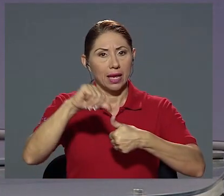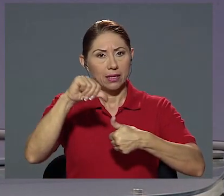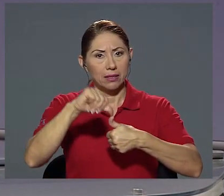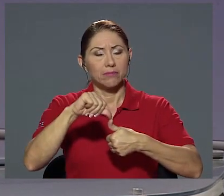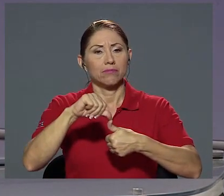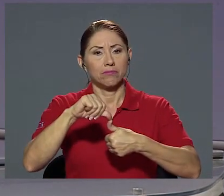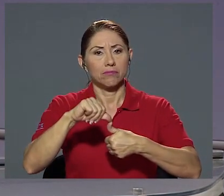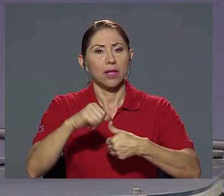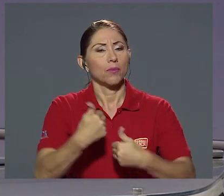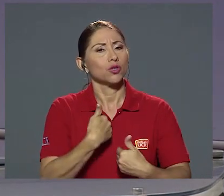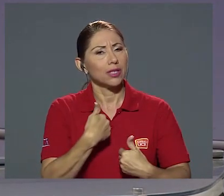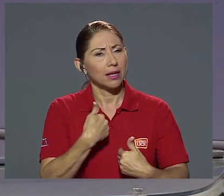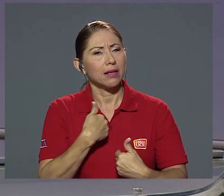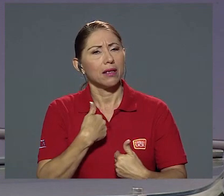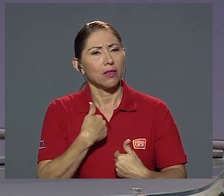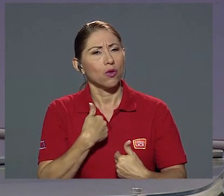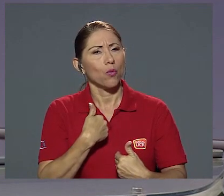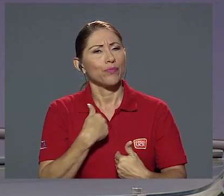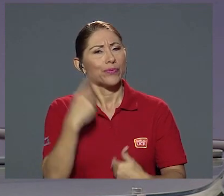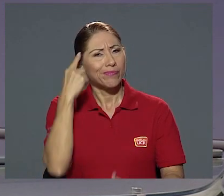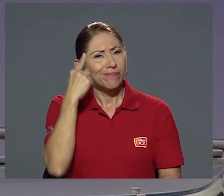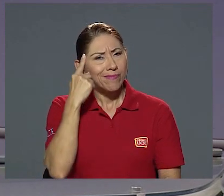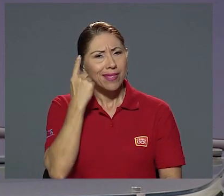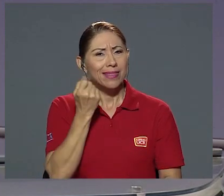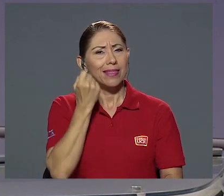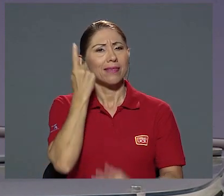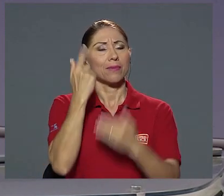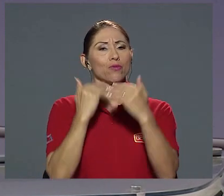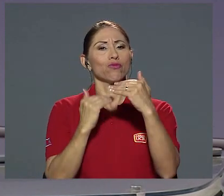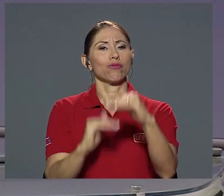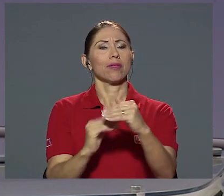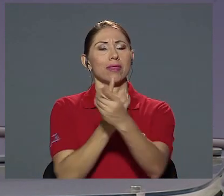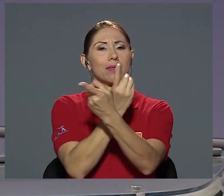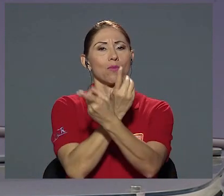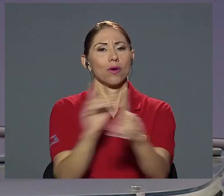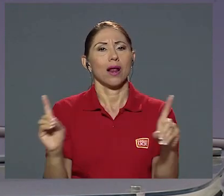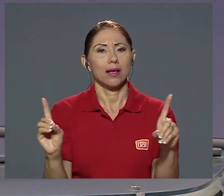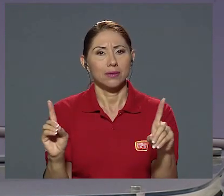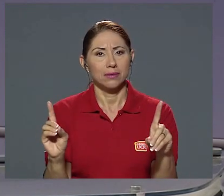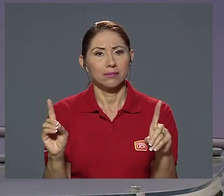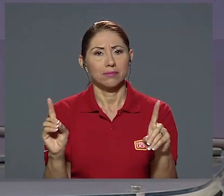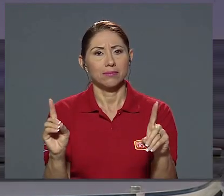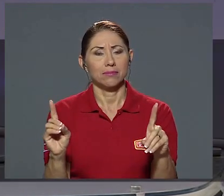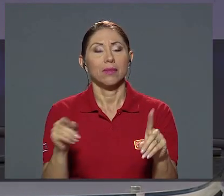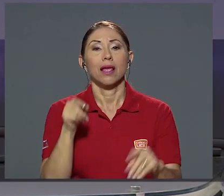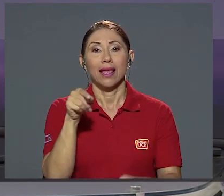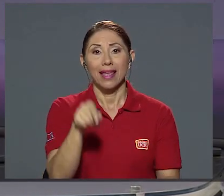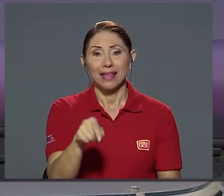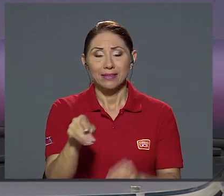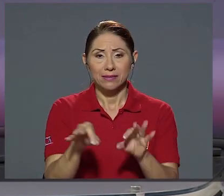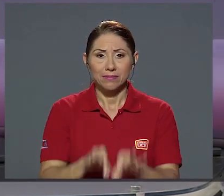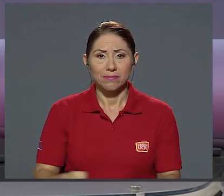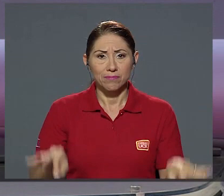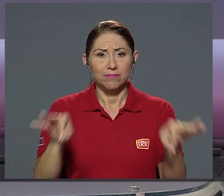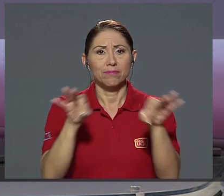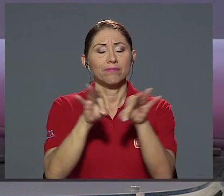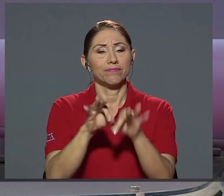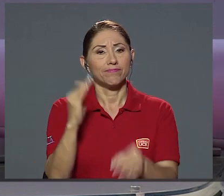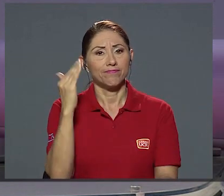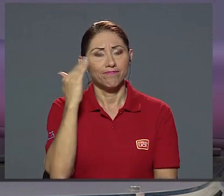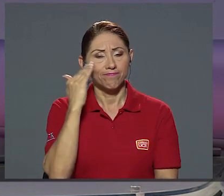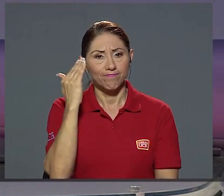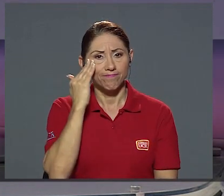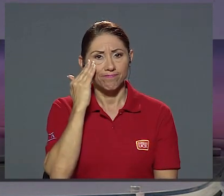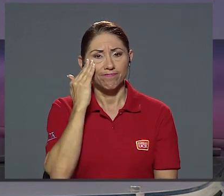en Centroamérica hemos tenido una noción bastante limitada de democracia. Y creo que es importante